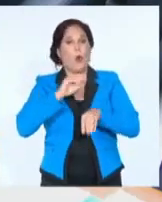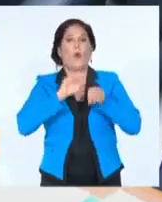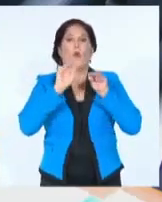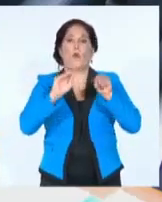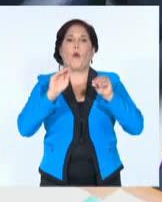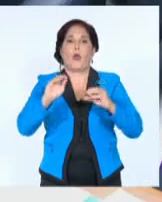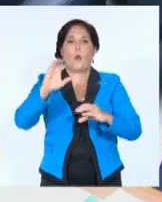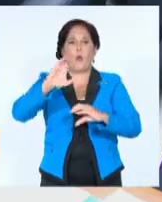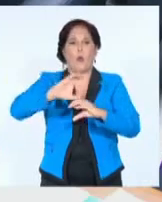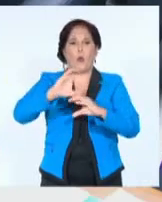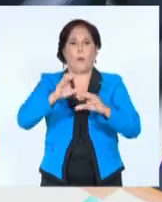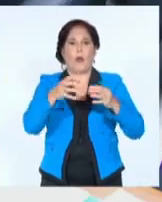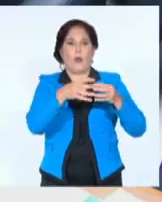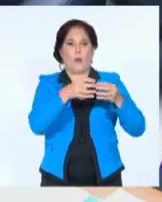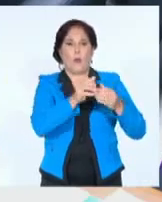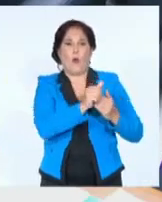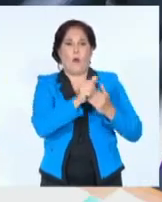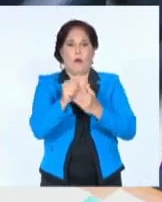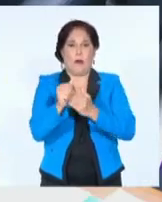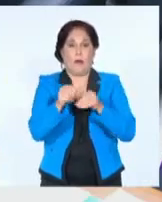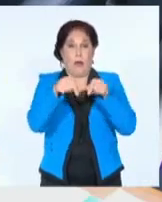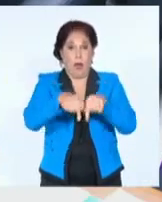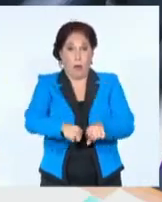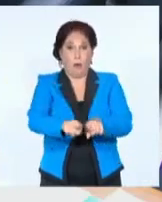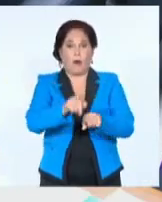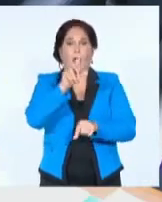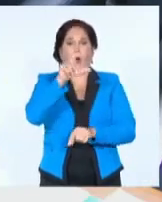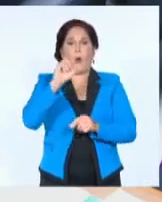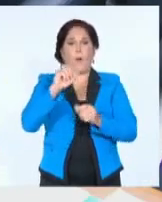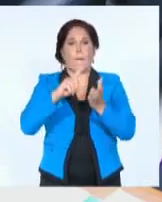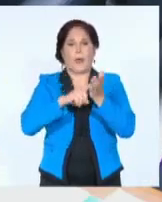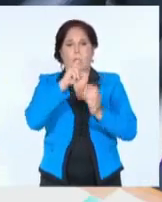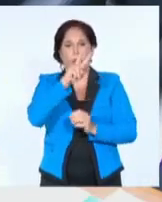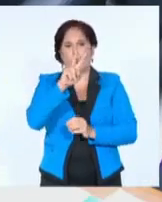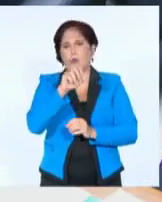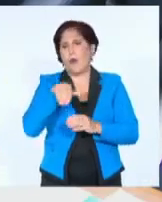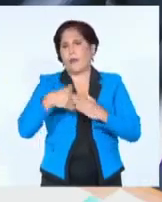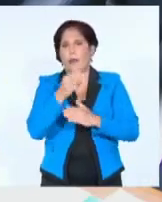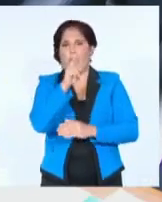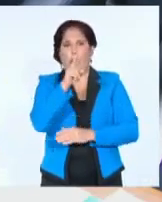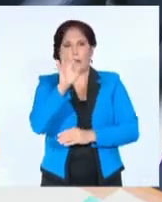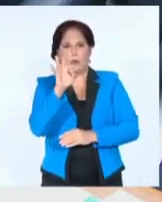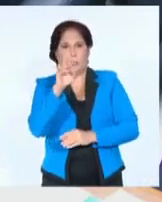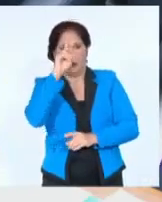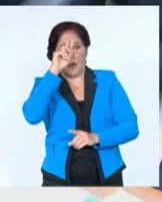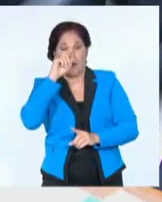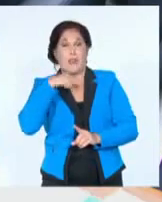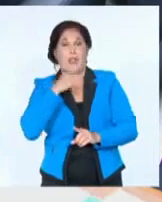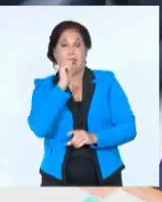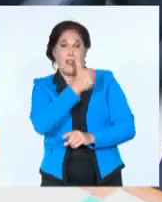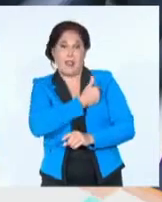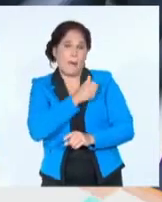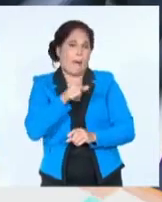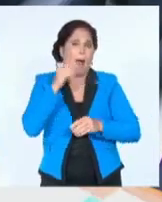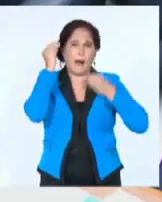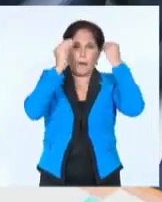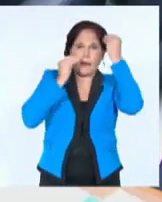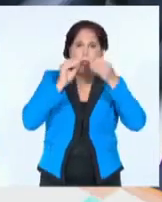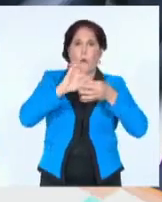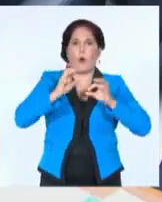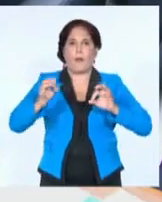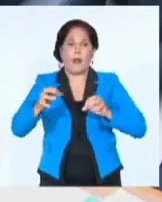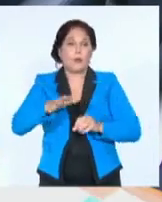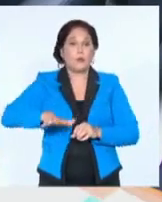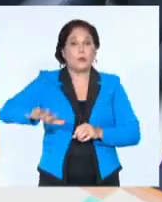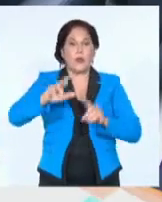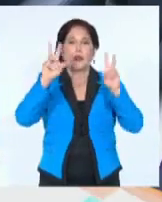de líderes del grupo en los márgenes de la COP28 el 2 de diciembre como espacio para la reflexión y la coordinación en